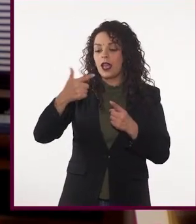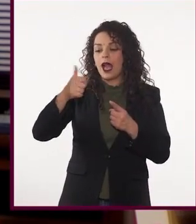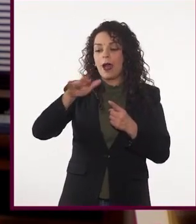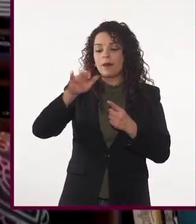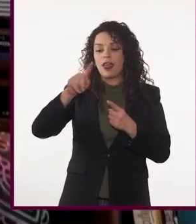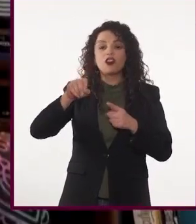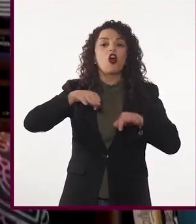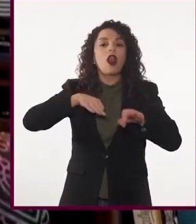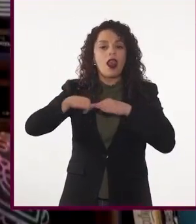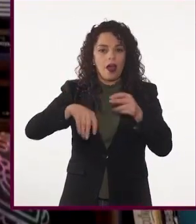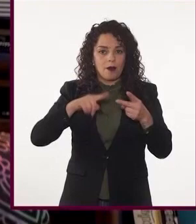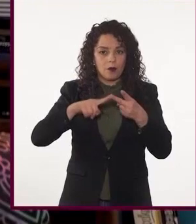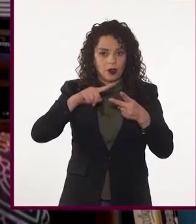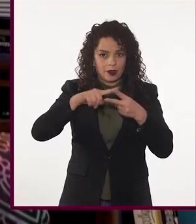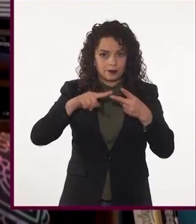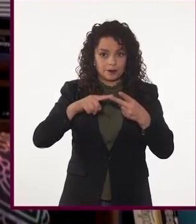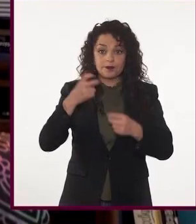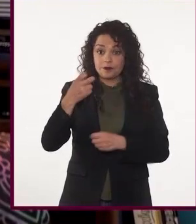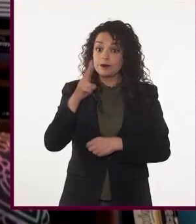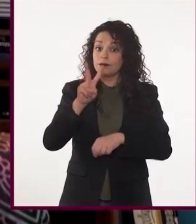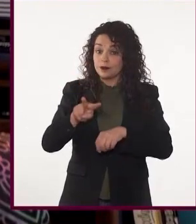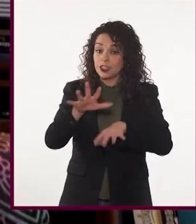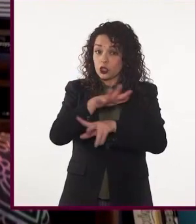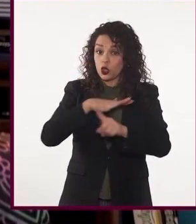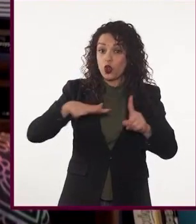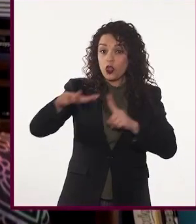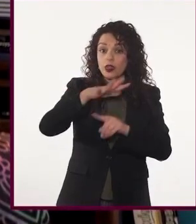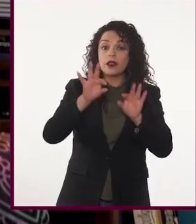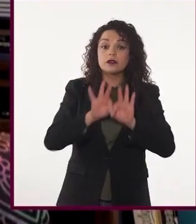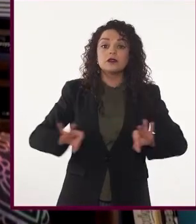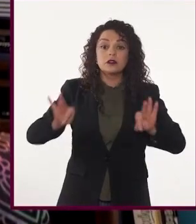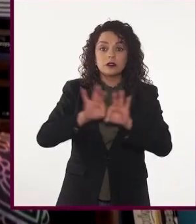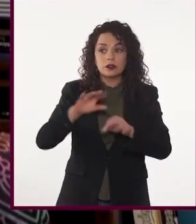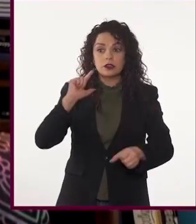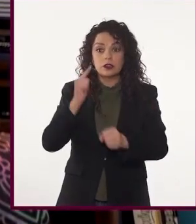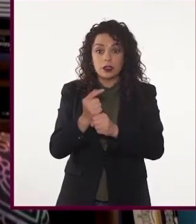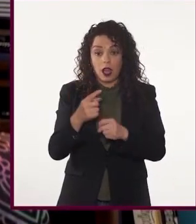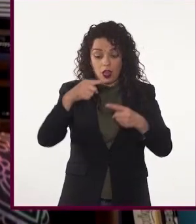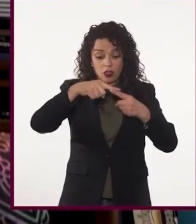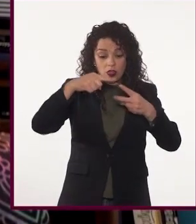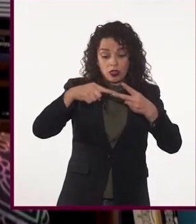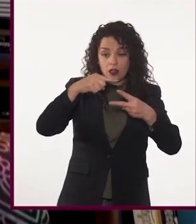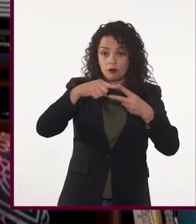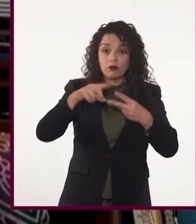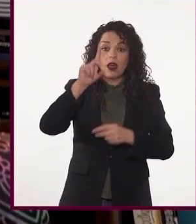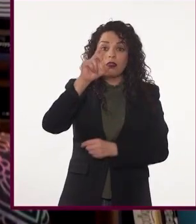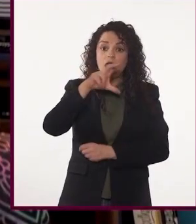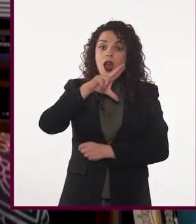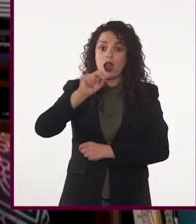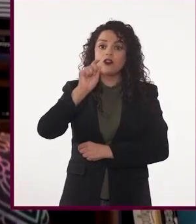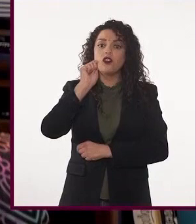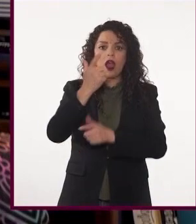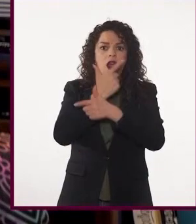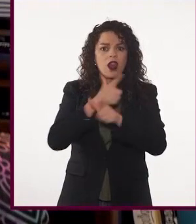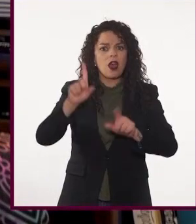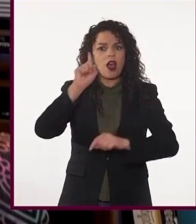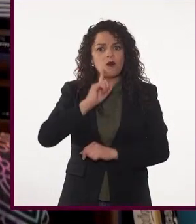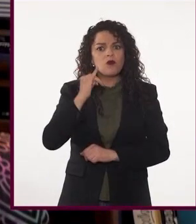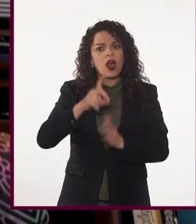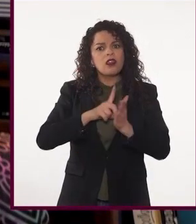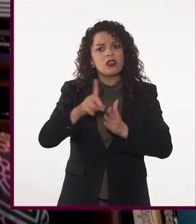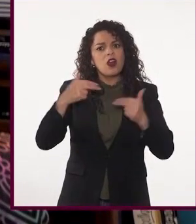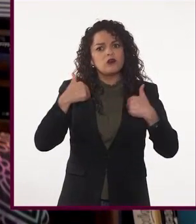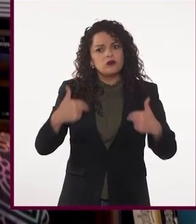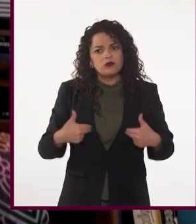hostigamiento laboral. En este contexto, es importante subrayar que el acoso y hostigamiento sexual daña la libertad de las